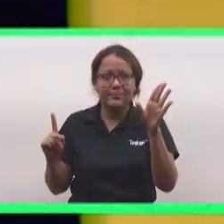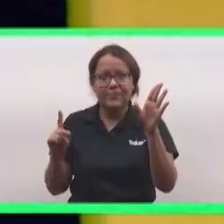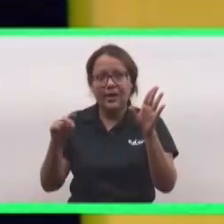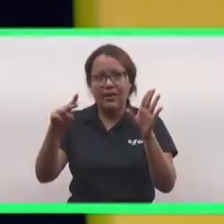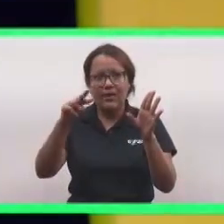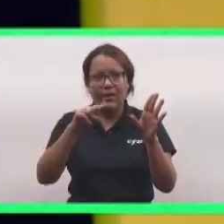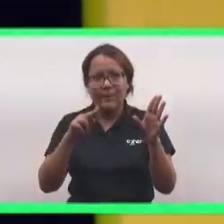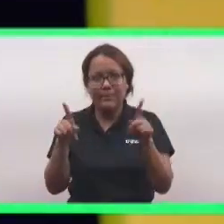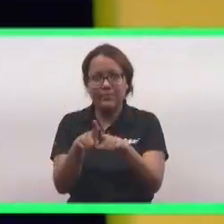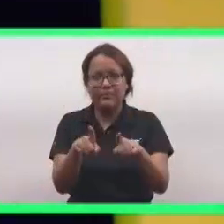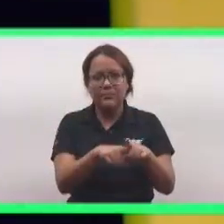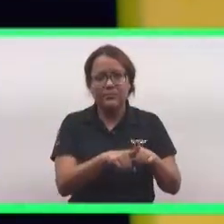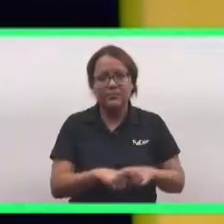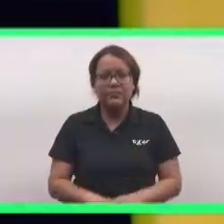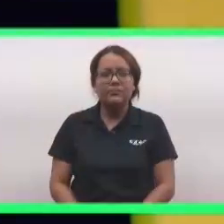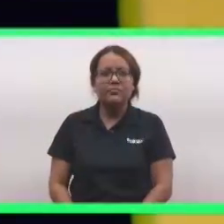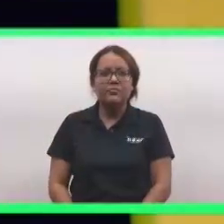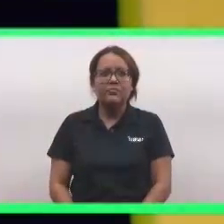Amigos y hermanos,